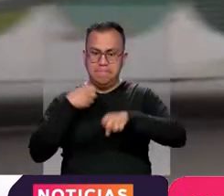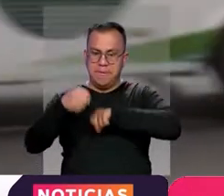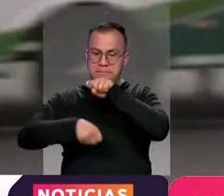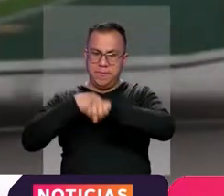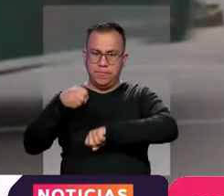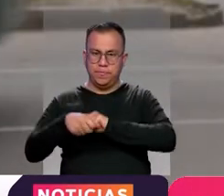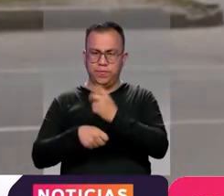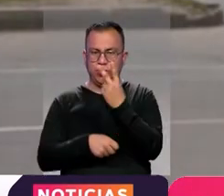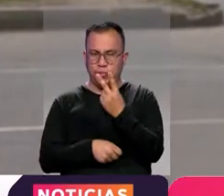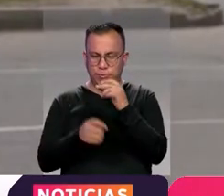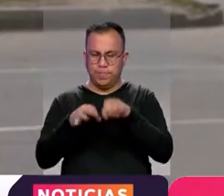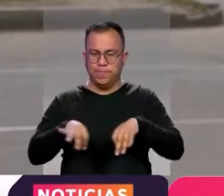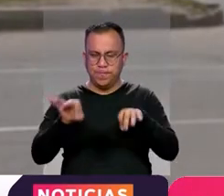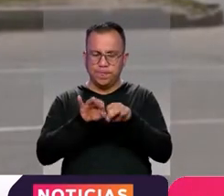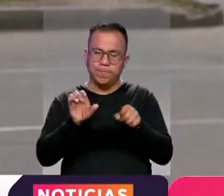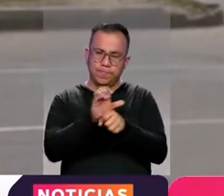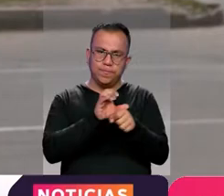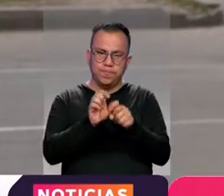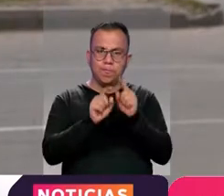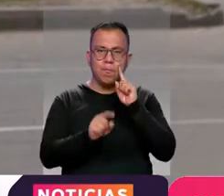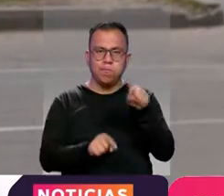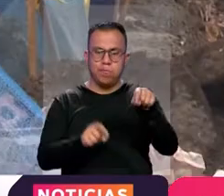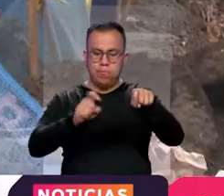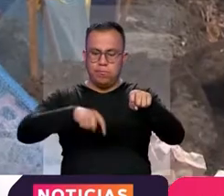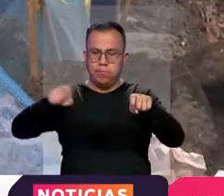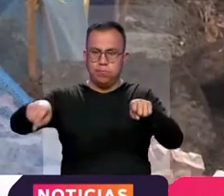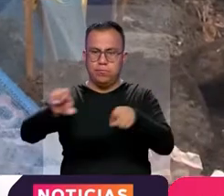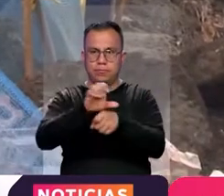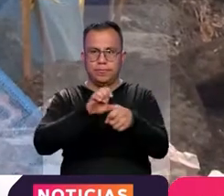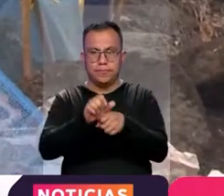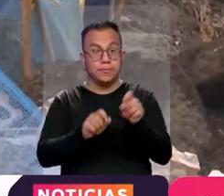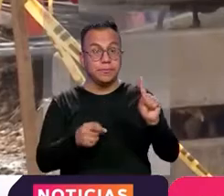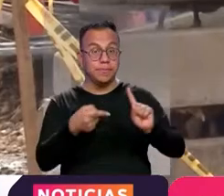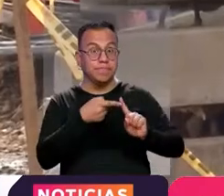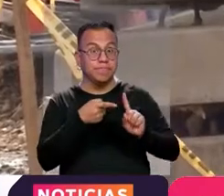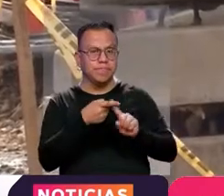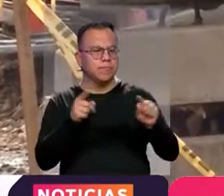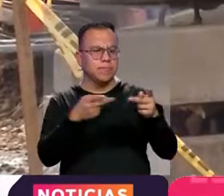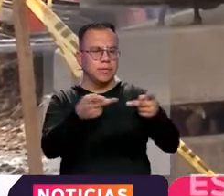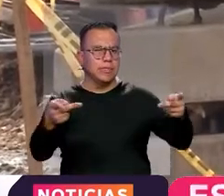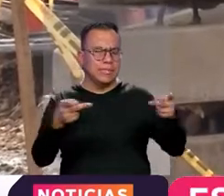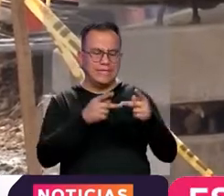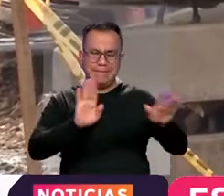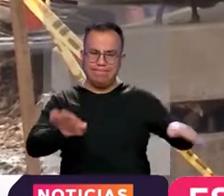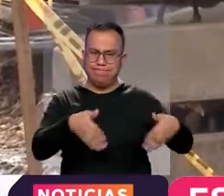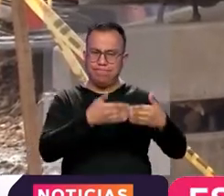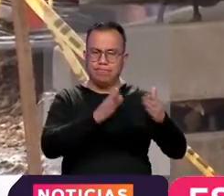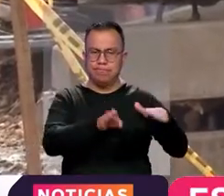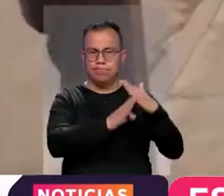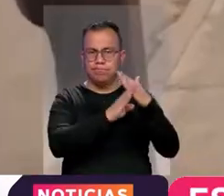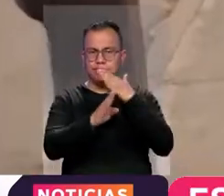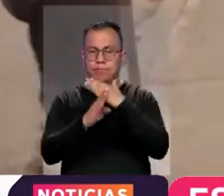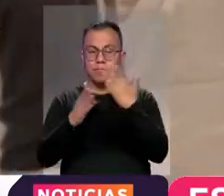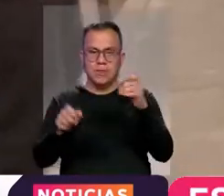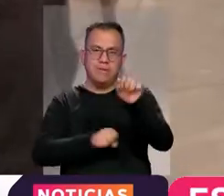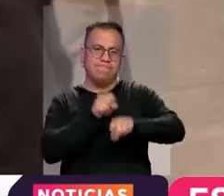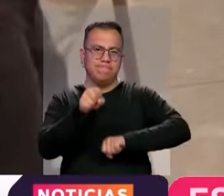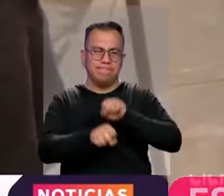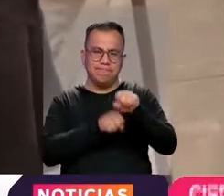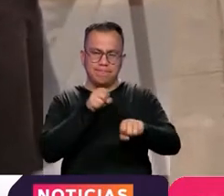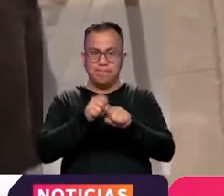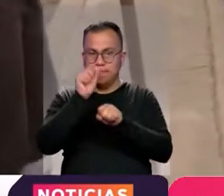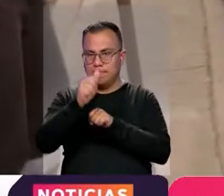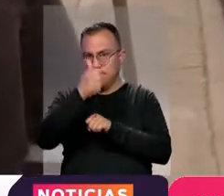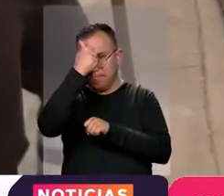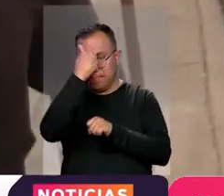en dos importantes zonas de la ciudad el primero de esto será un cierre total que se presentará en la cicloruta y separador central